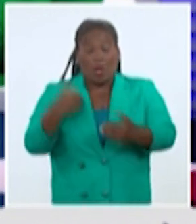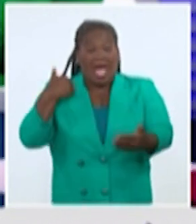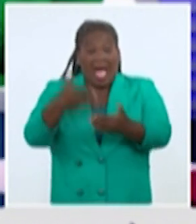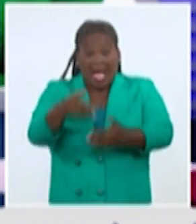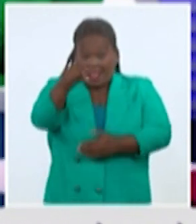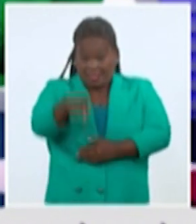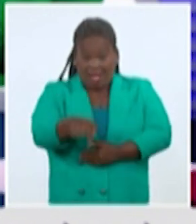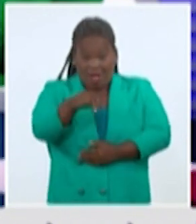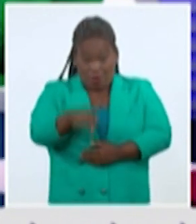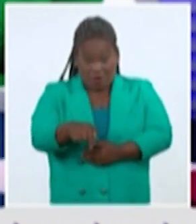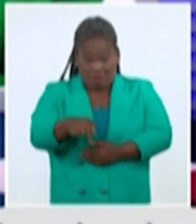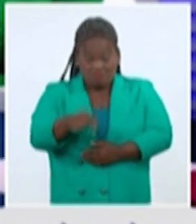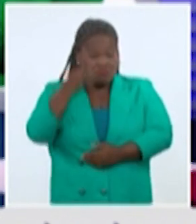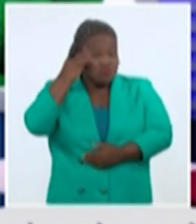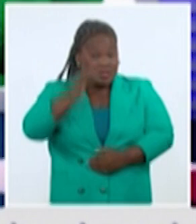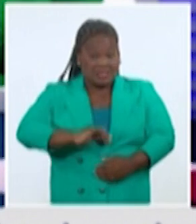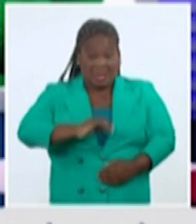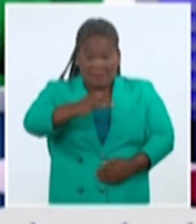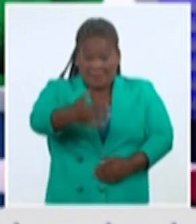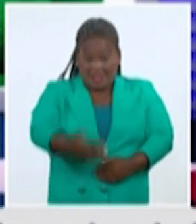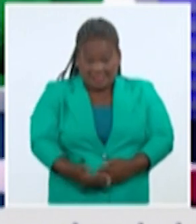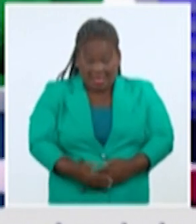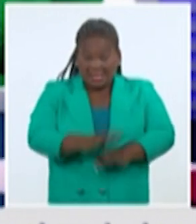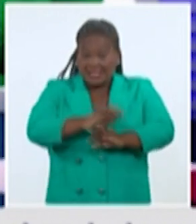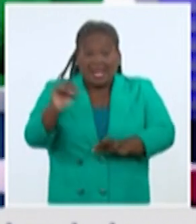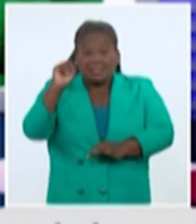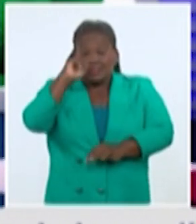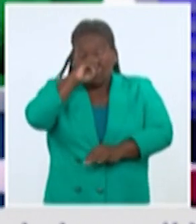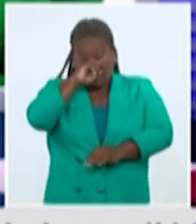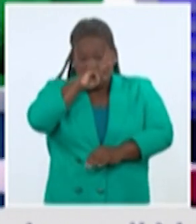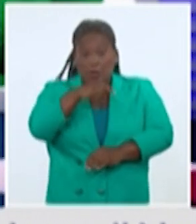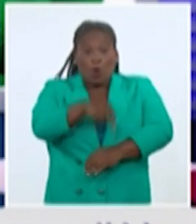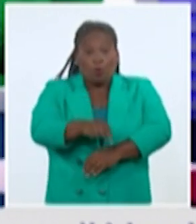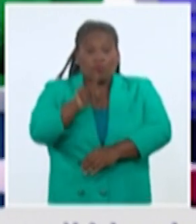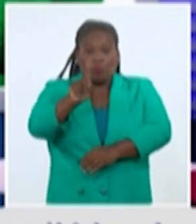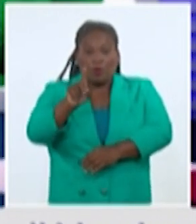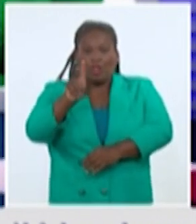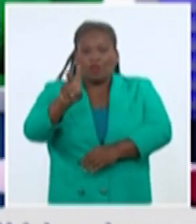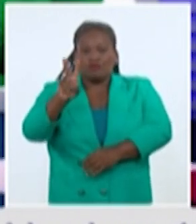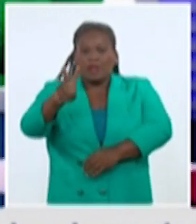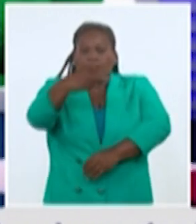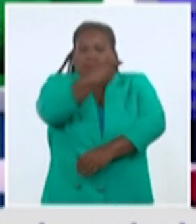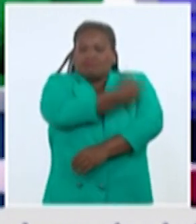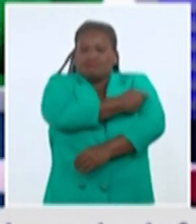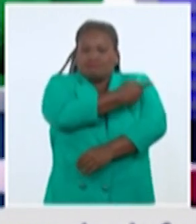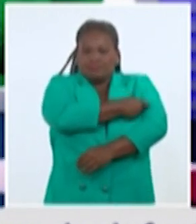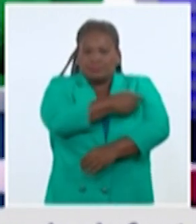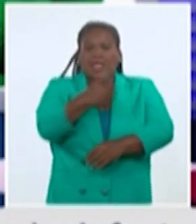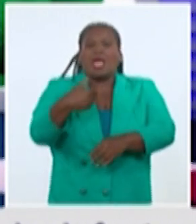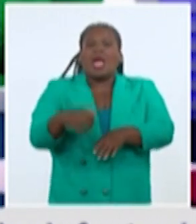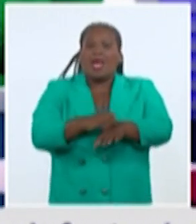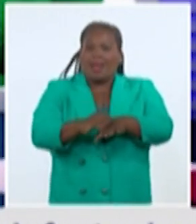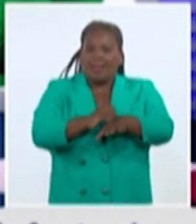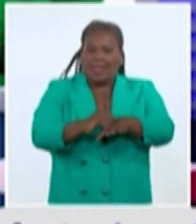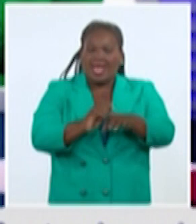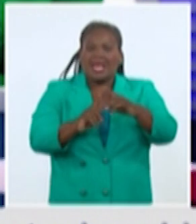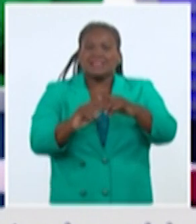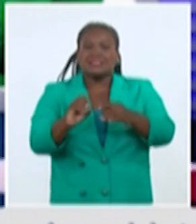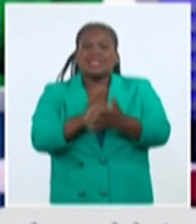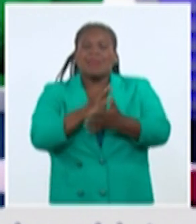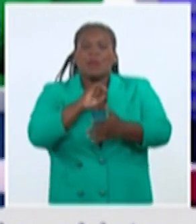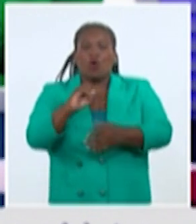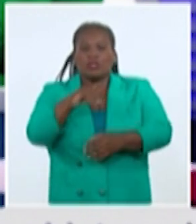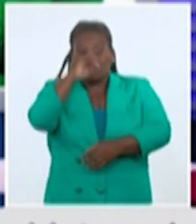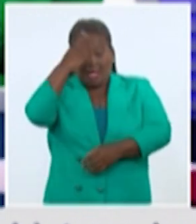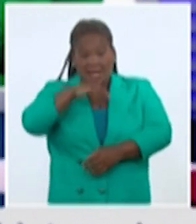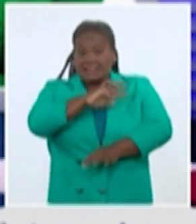caso particular de esta embarazada alérgica al timerosal o no le corresponde ninguna vacuna porque ya tiene un